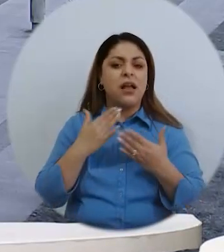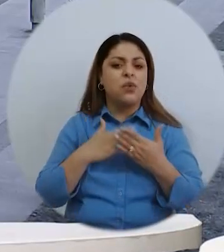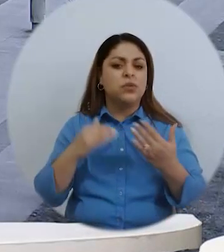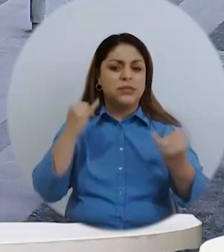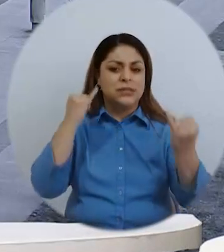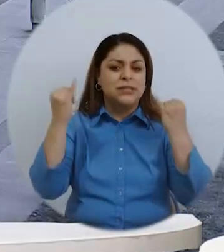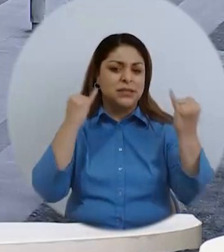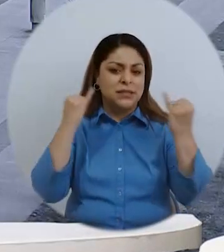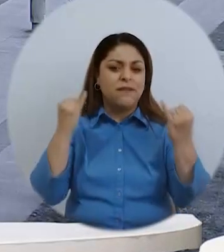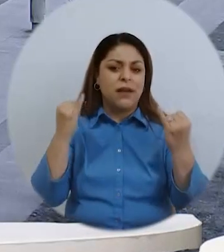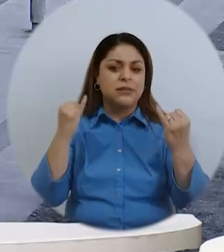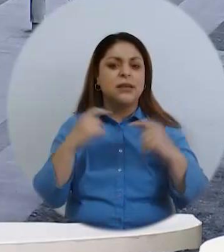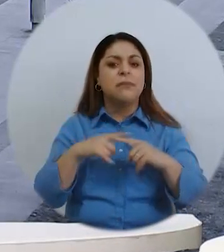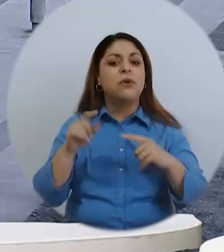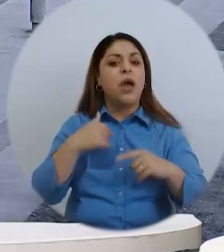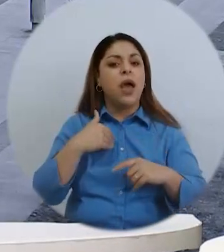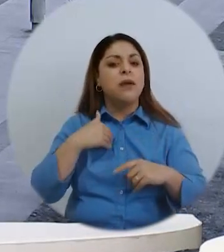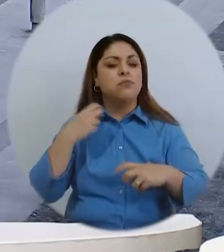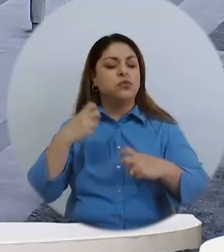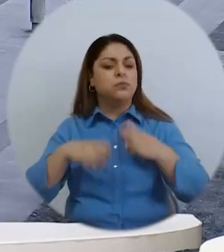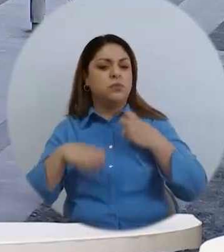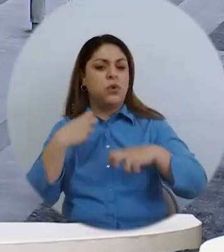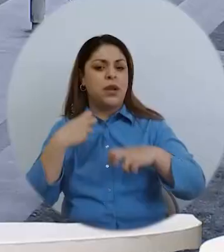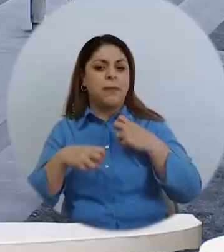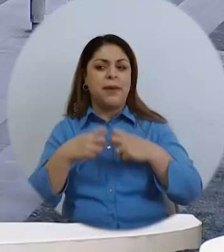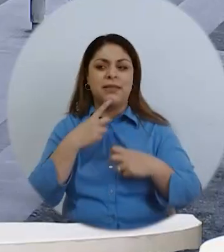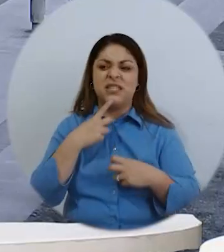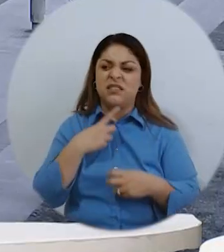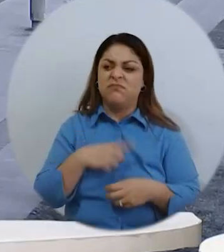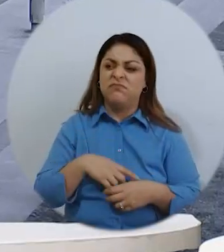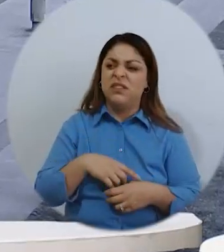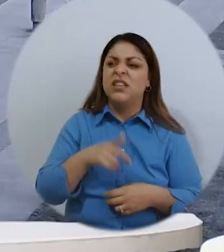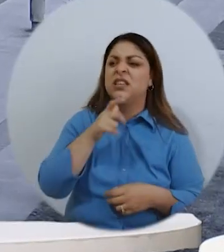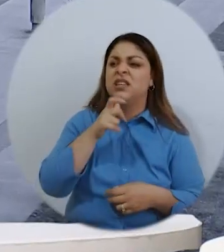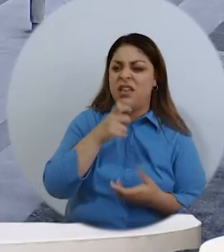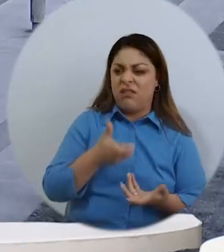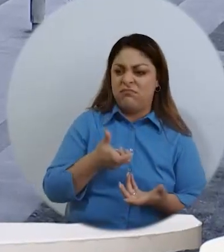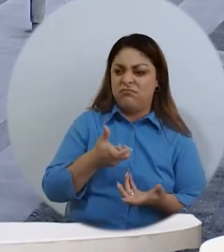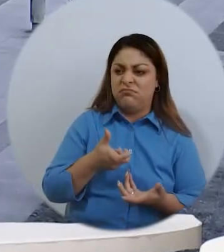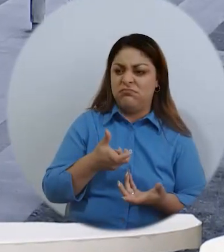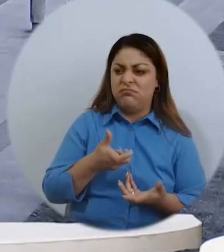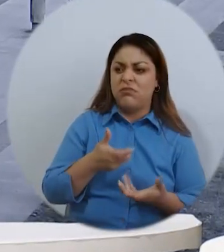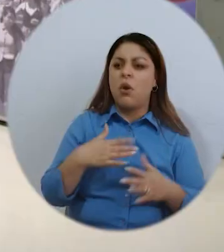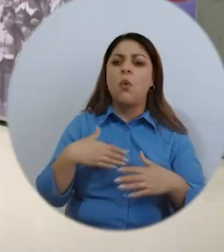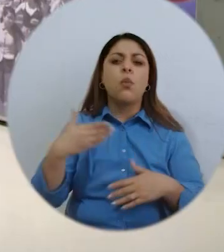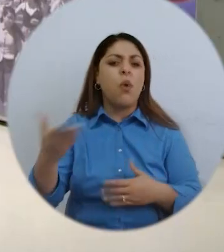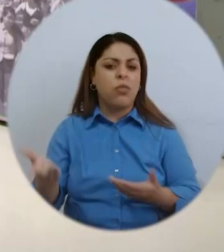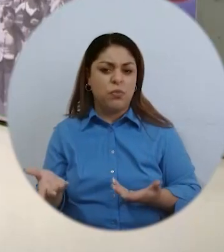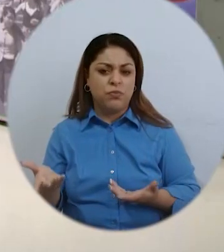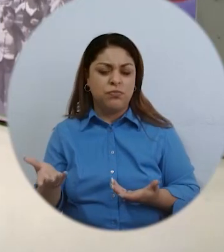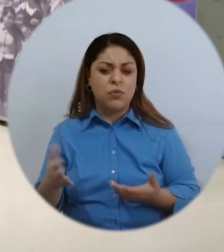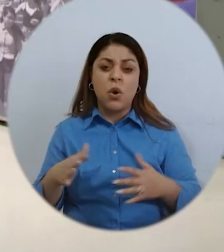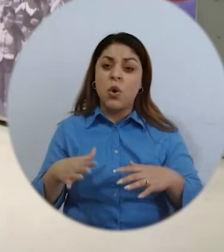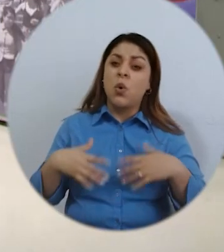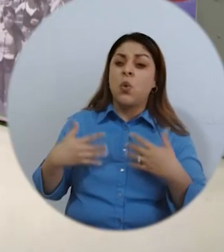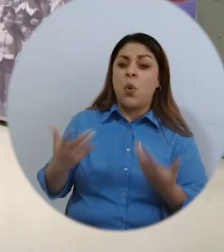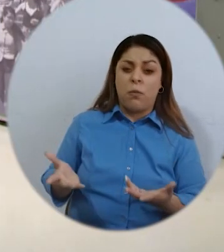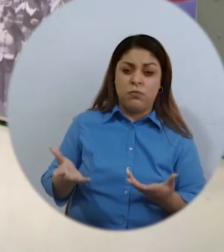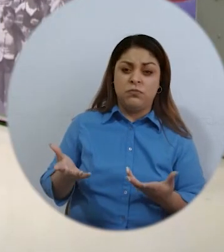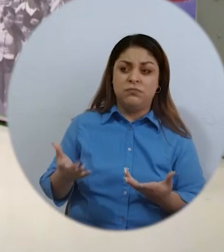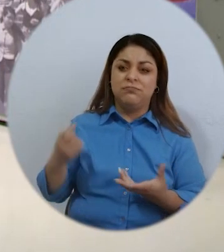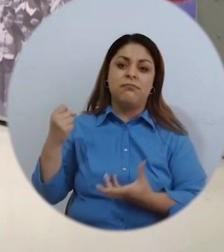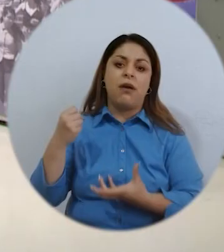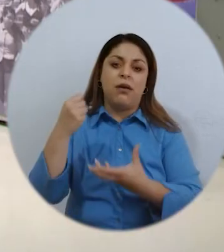el otro problema es muy grande, que es quién, cómo, cuándo van a darle el dinero. Y todo esto